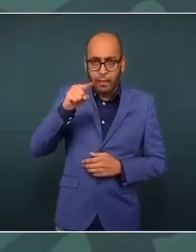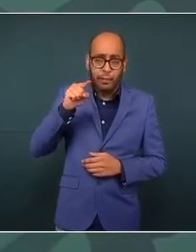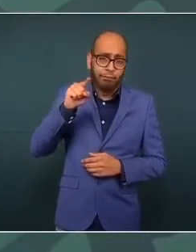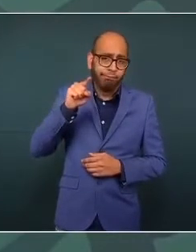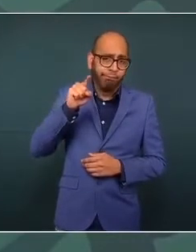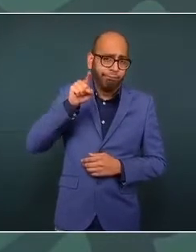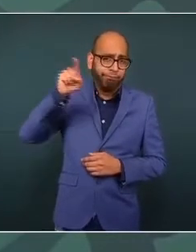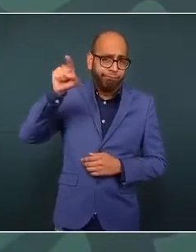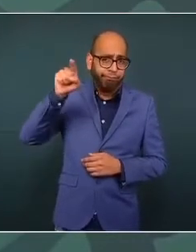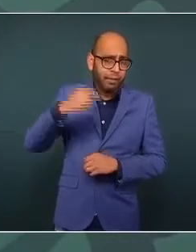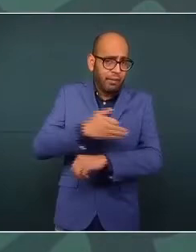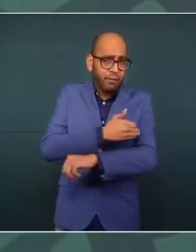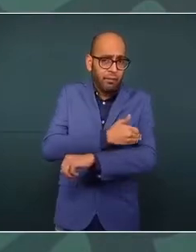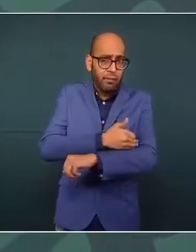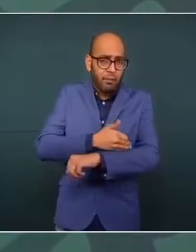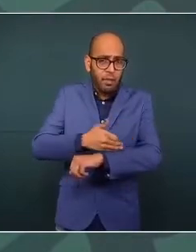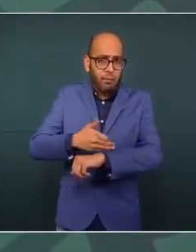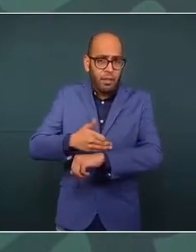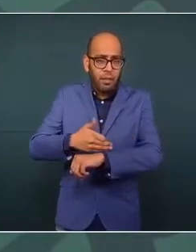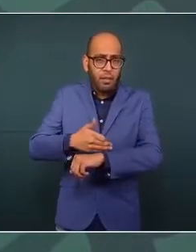los